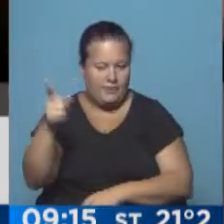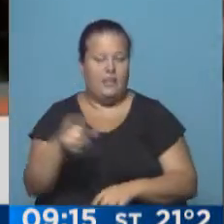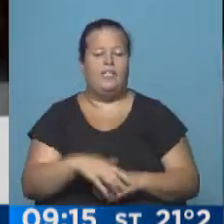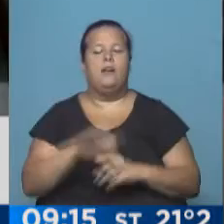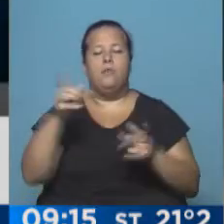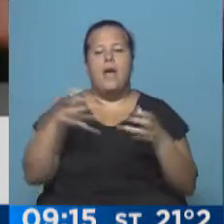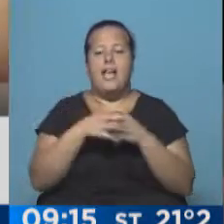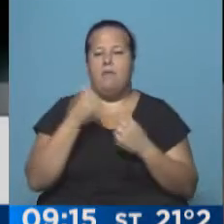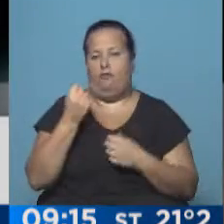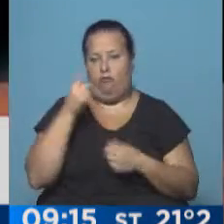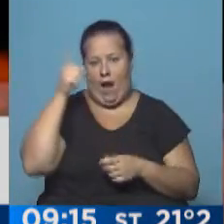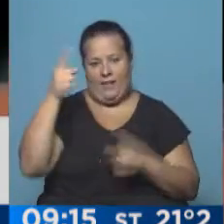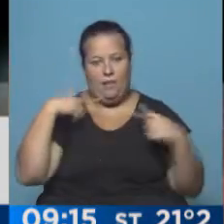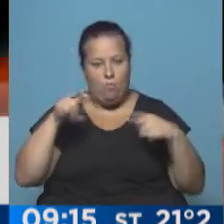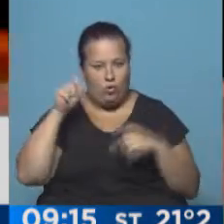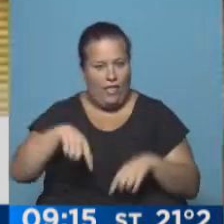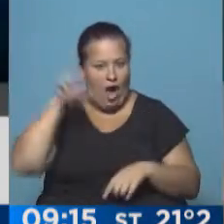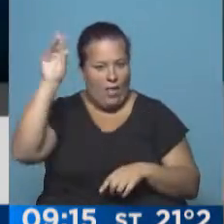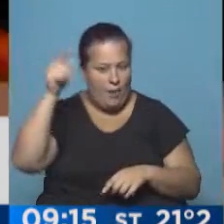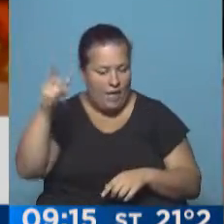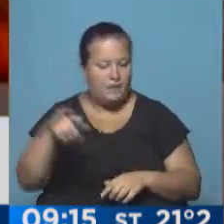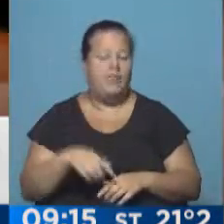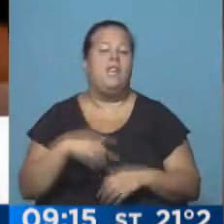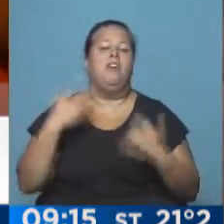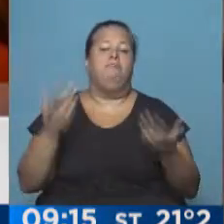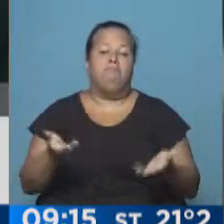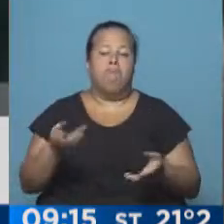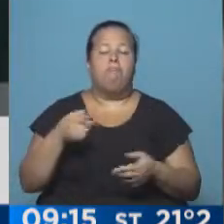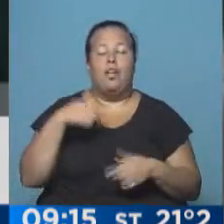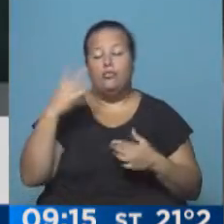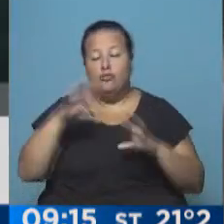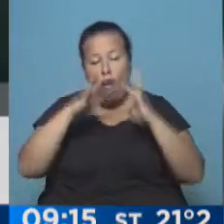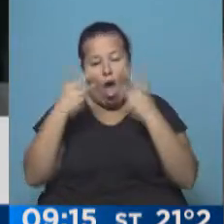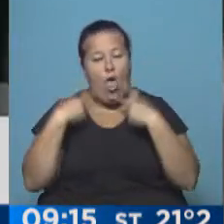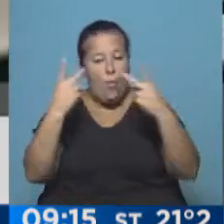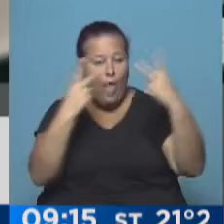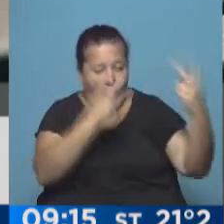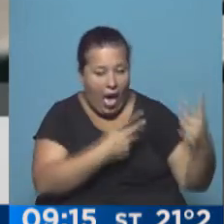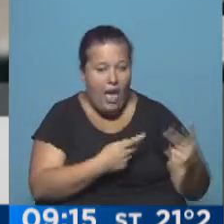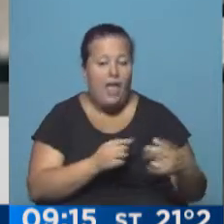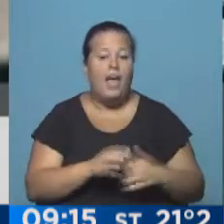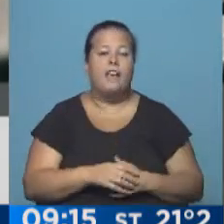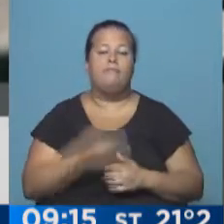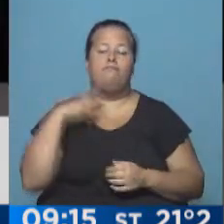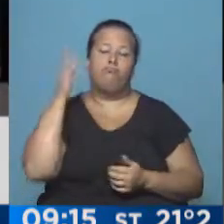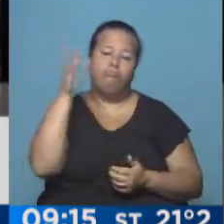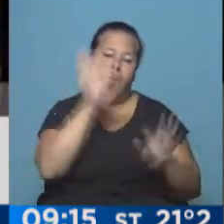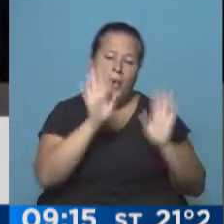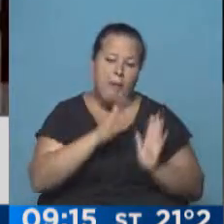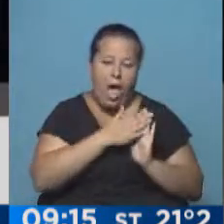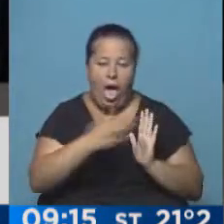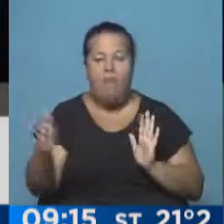equilibrio de las bandas más fuertes del reggae en este momento allá y en toda esa gira que fuimos armando